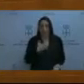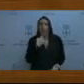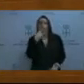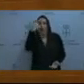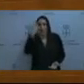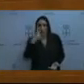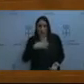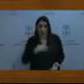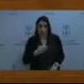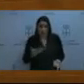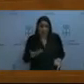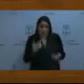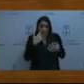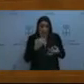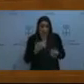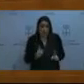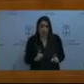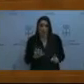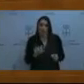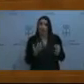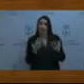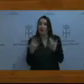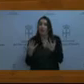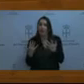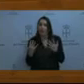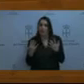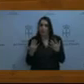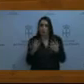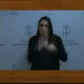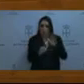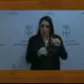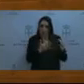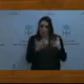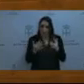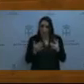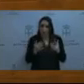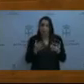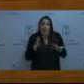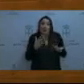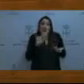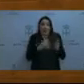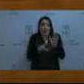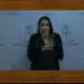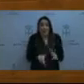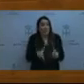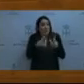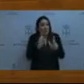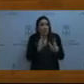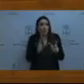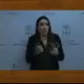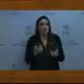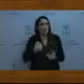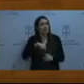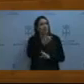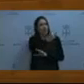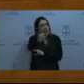pudiera hacer. O habrá que tratar de agilizar a lo mejor las convocatorias, pero si la legislación no lo permite, no podemos engañar a los que